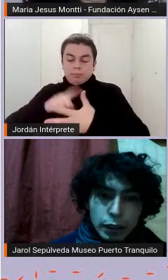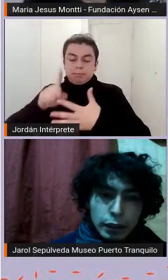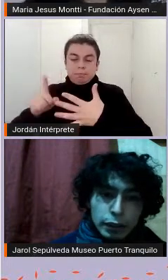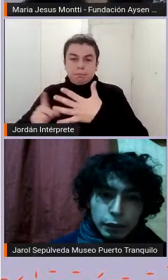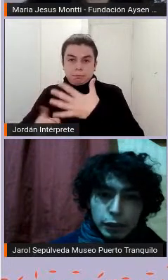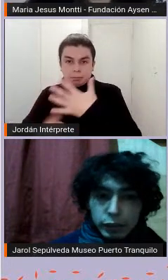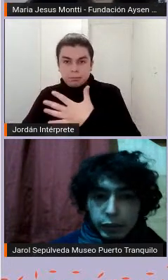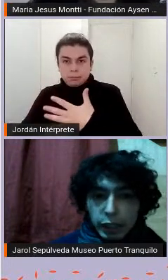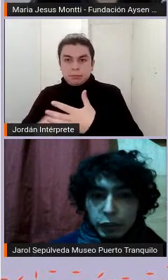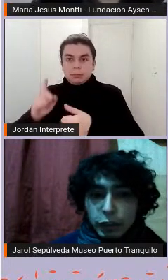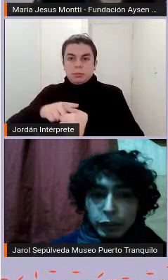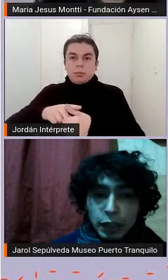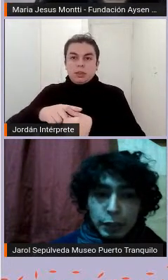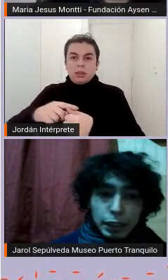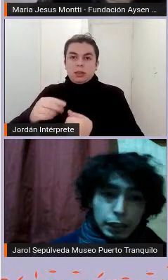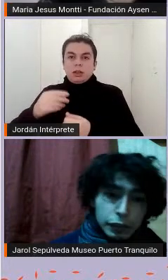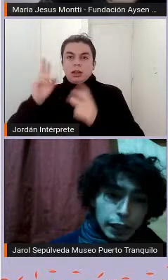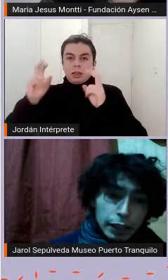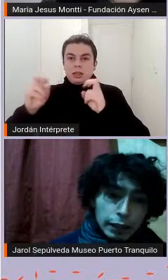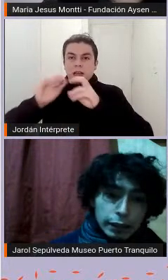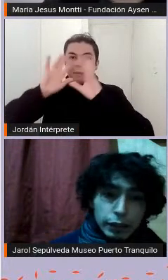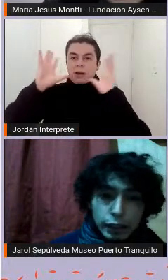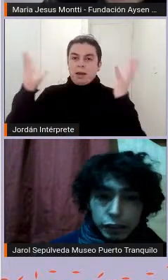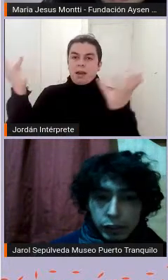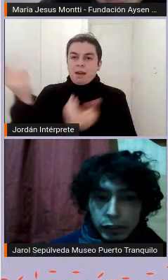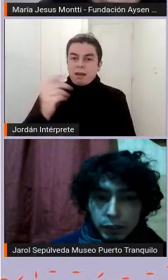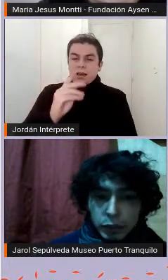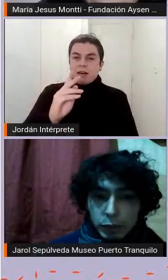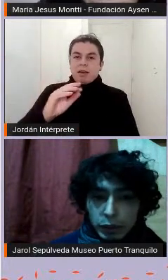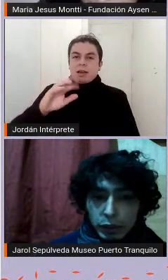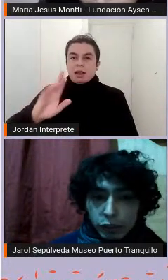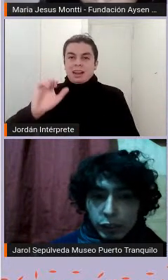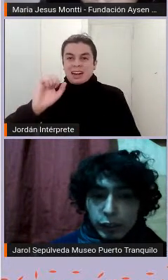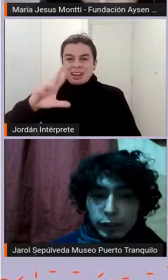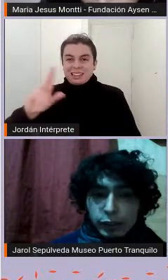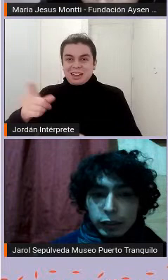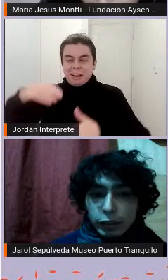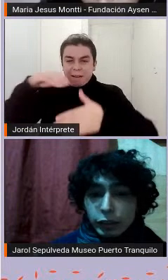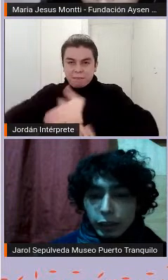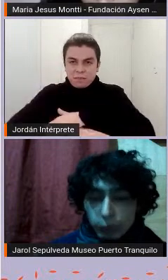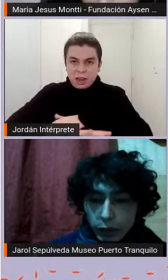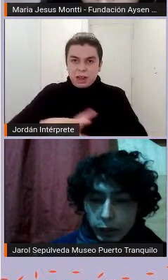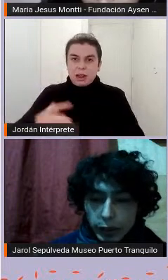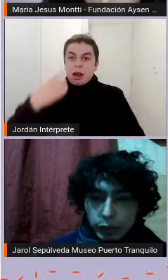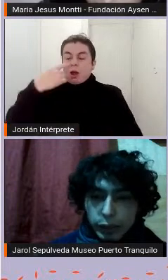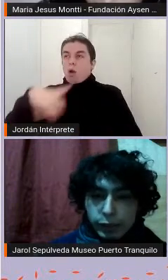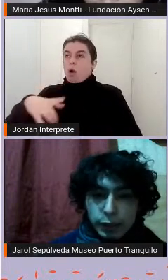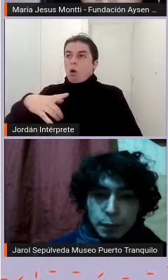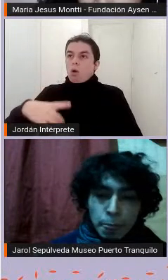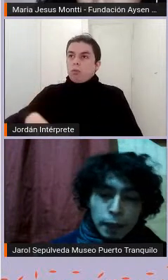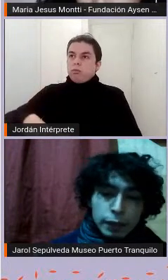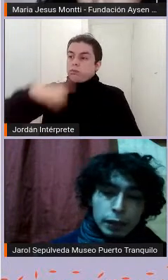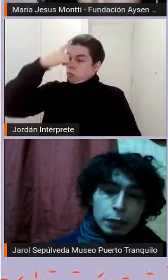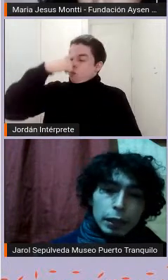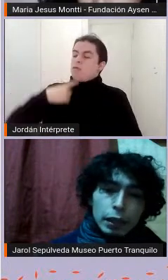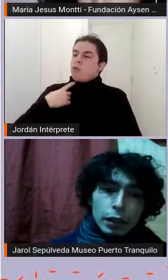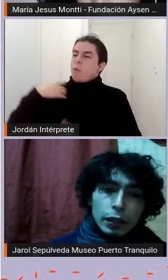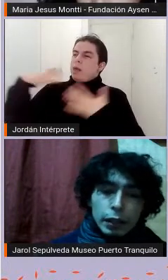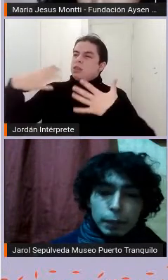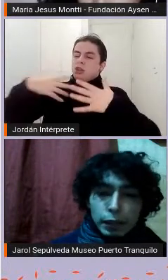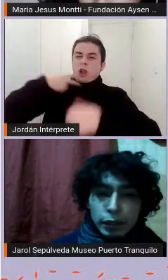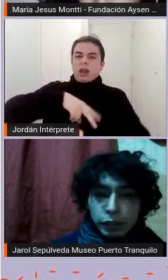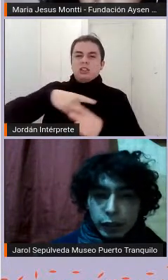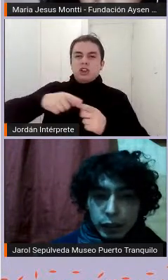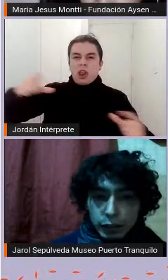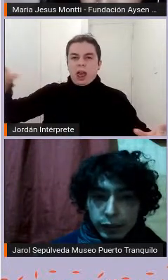definición, tenemos reserva de la biosfera, parques nacionales, reservas nacionales, monumentos nacionales y santuarios de la naturaleza. Sin ir más lejos,